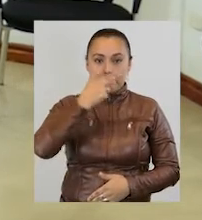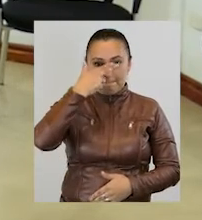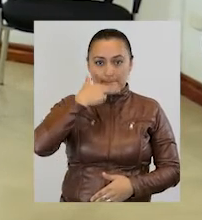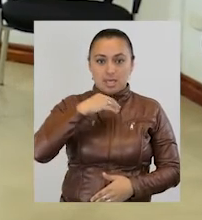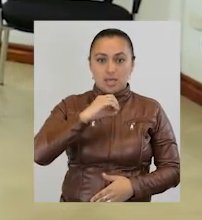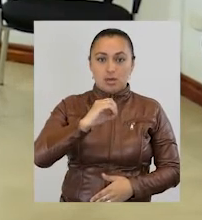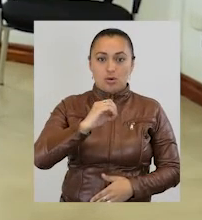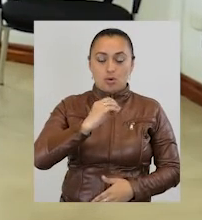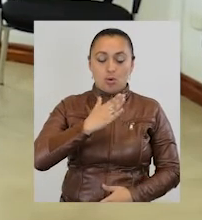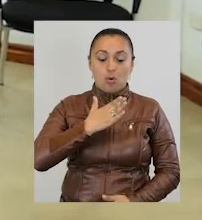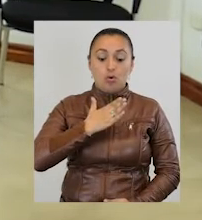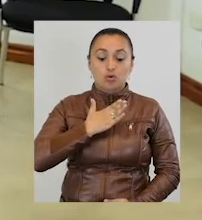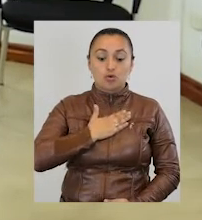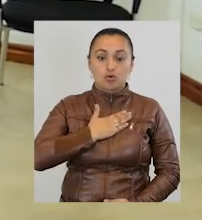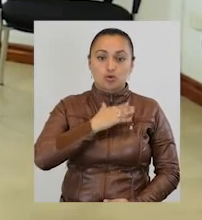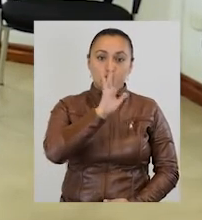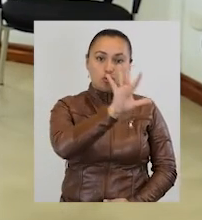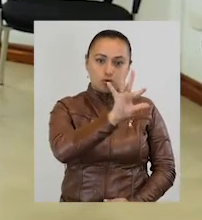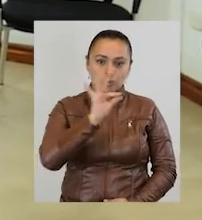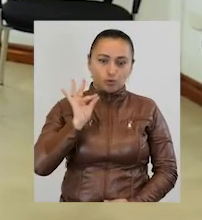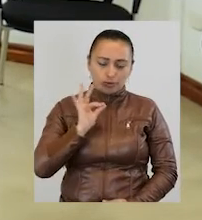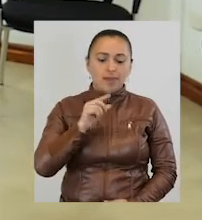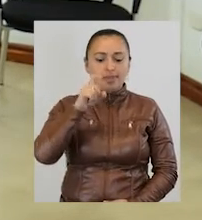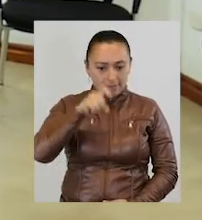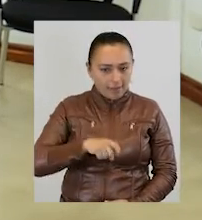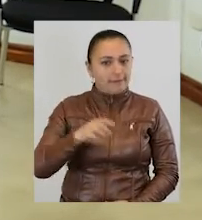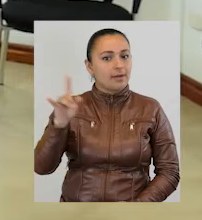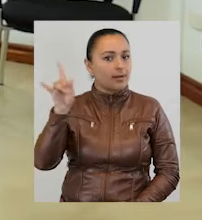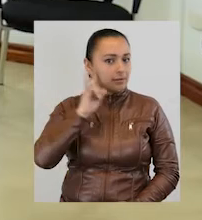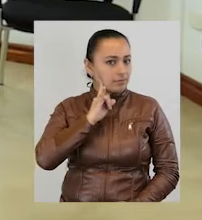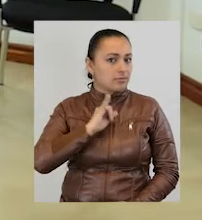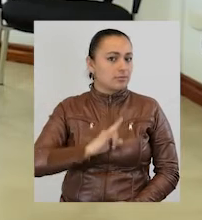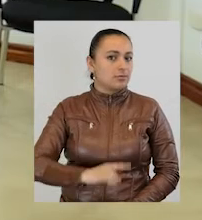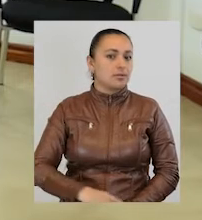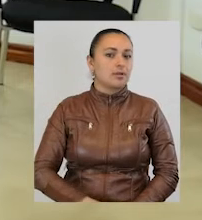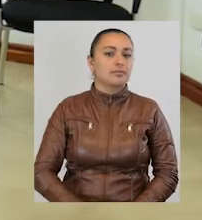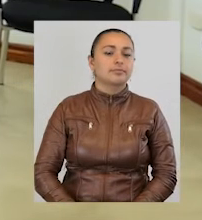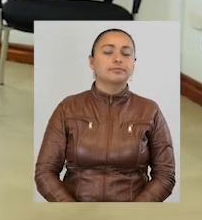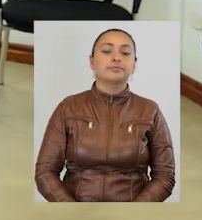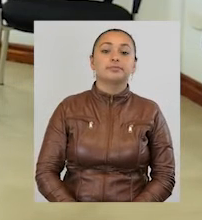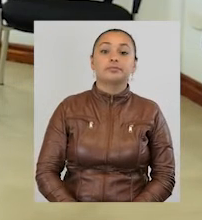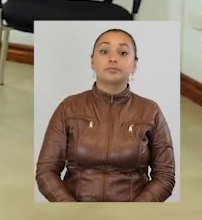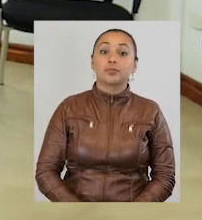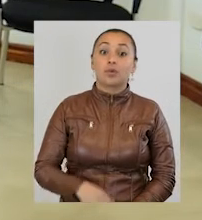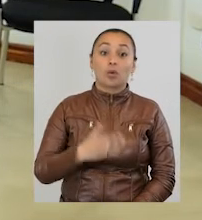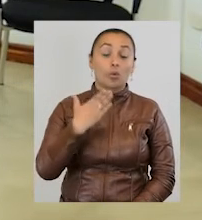Este es mi hijo, mi escogido. Escúchenlo.